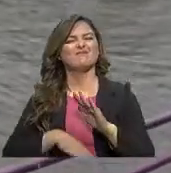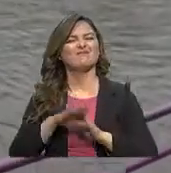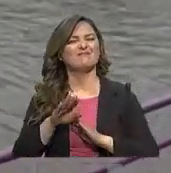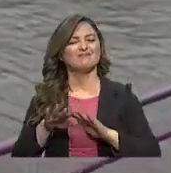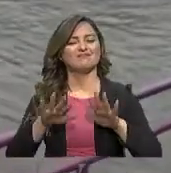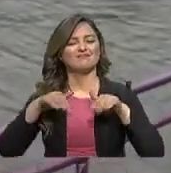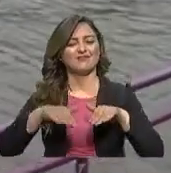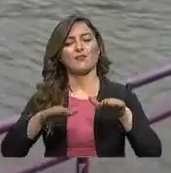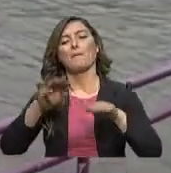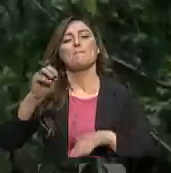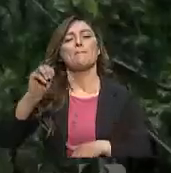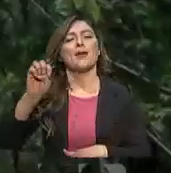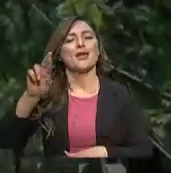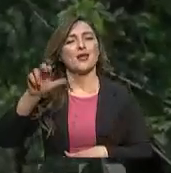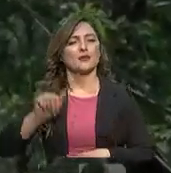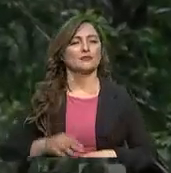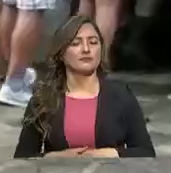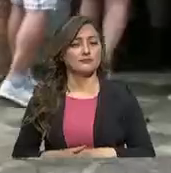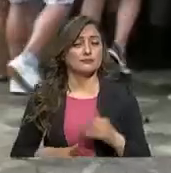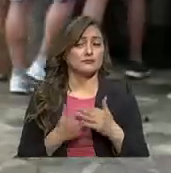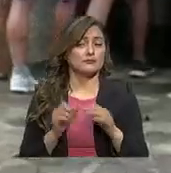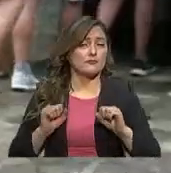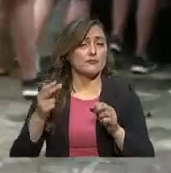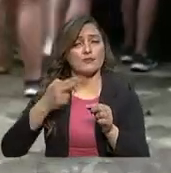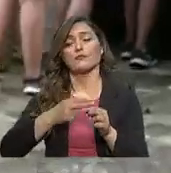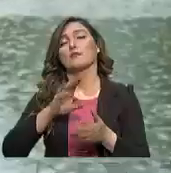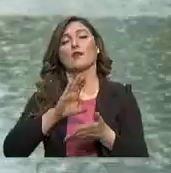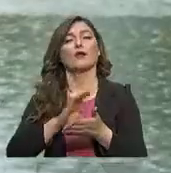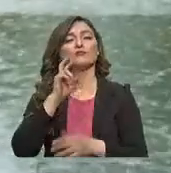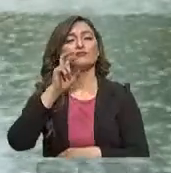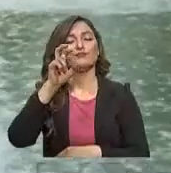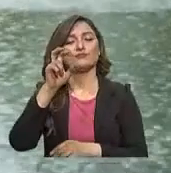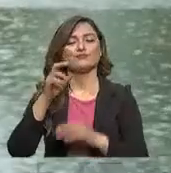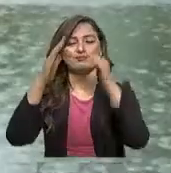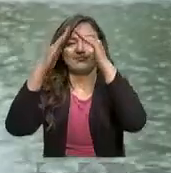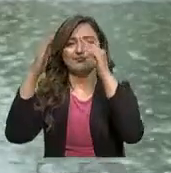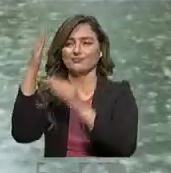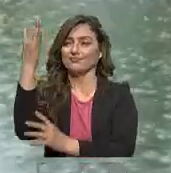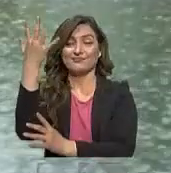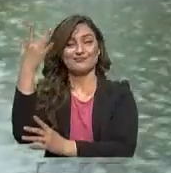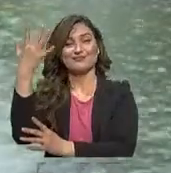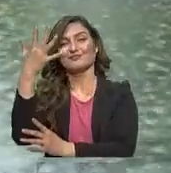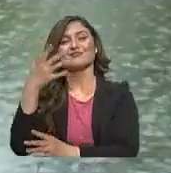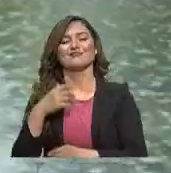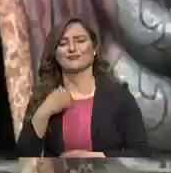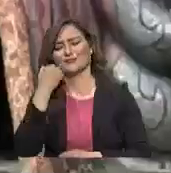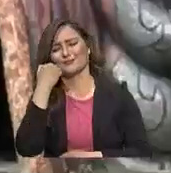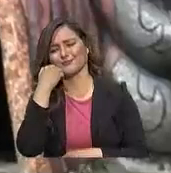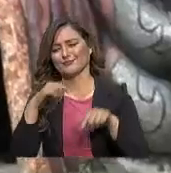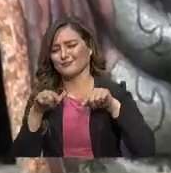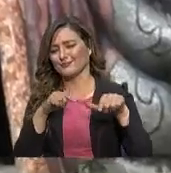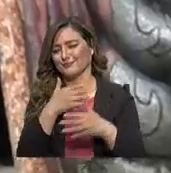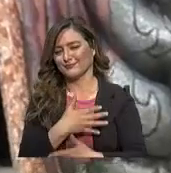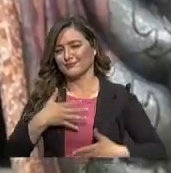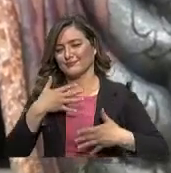dique de Mera. Y como opciones hay para todos, el centro turístico La Casa del Árbol cuenta con acogedores lugares para disfrutar, sobre todo la